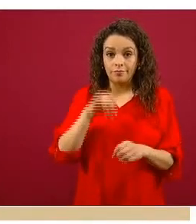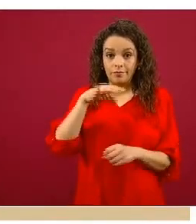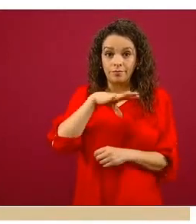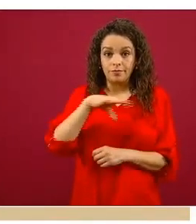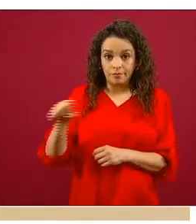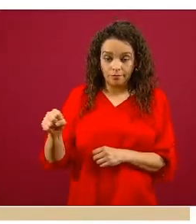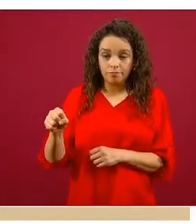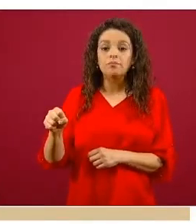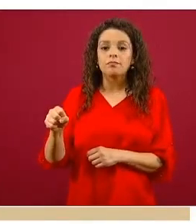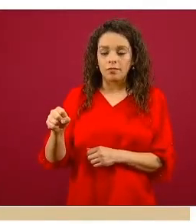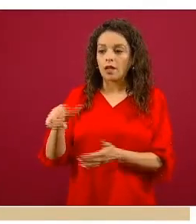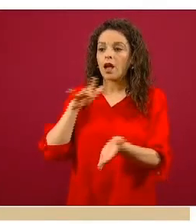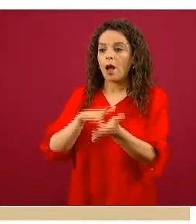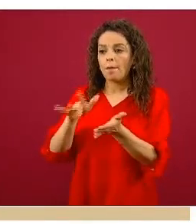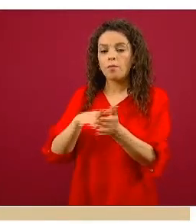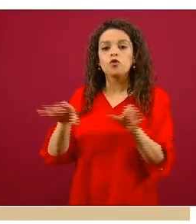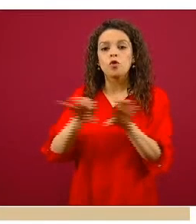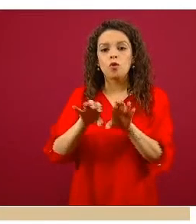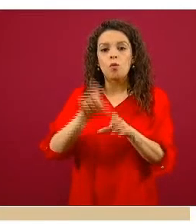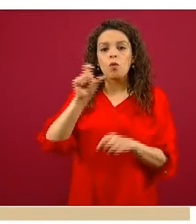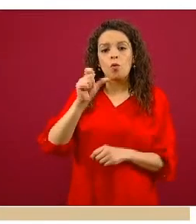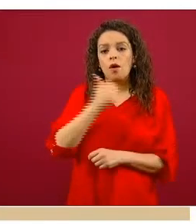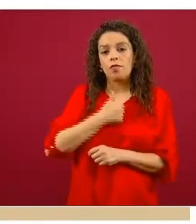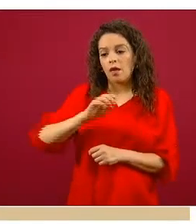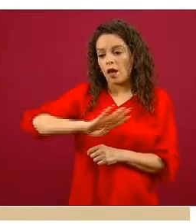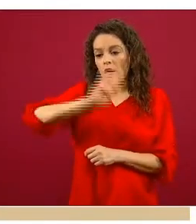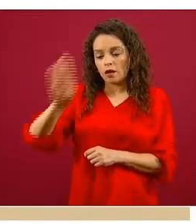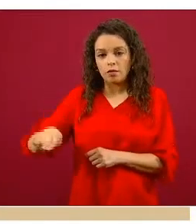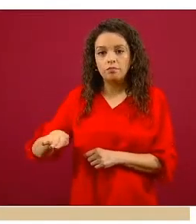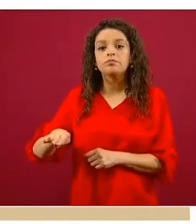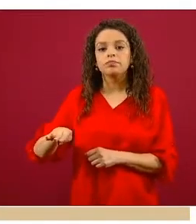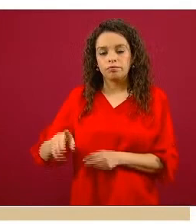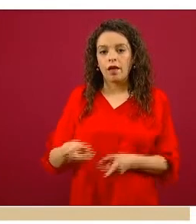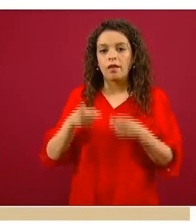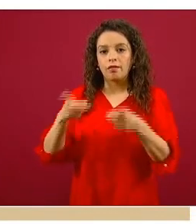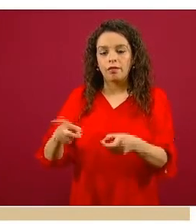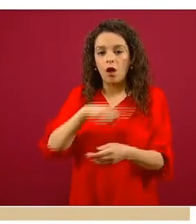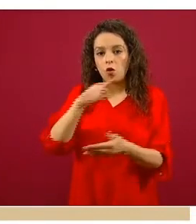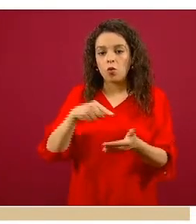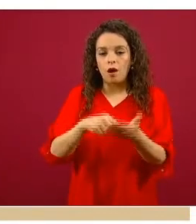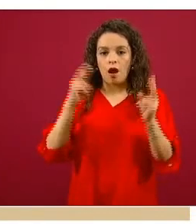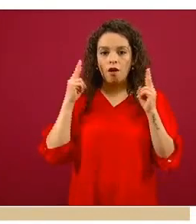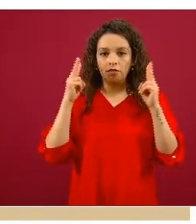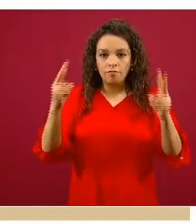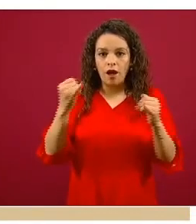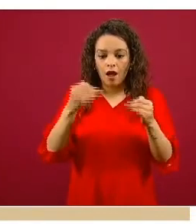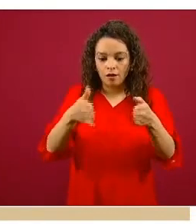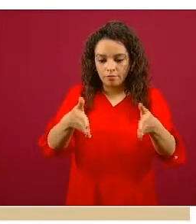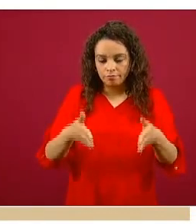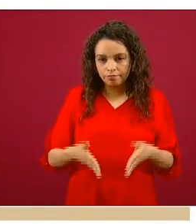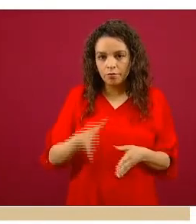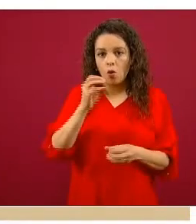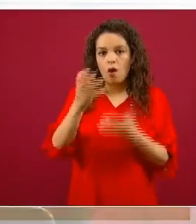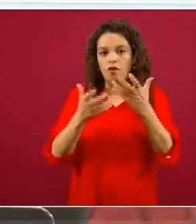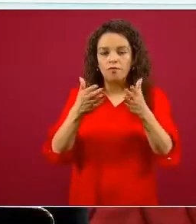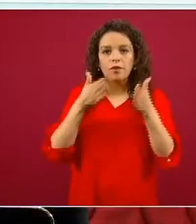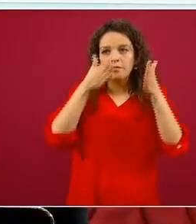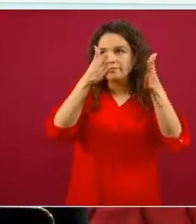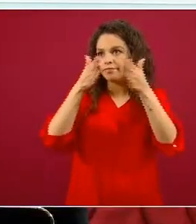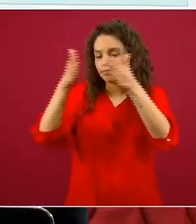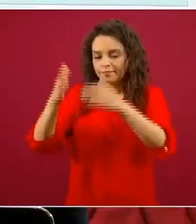nuestros velatorios y capillas para esa función. La siguiente, por favor.